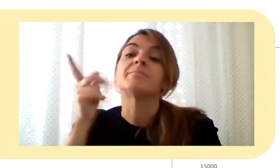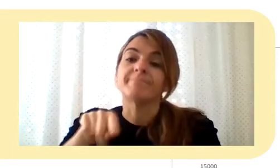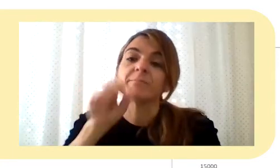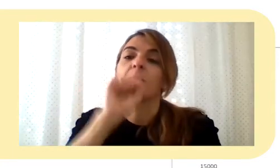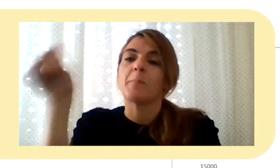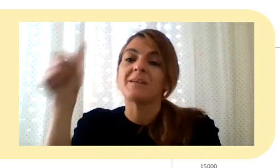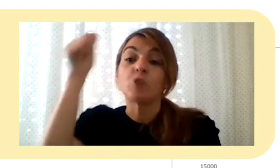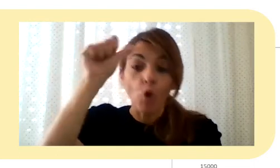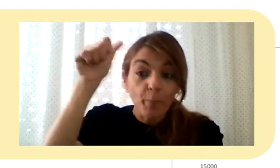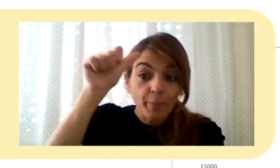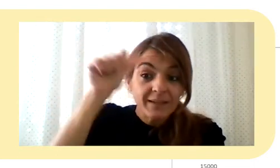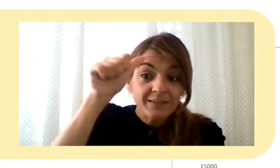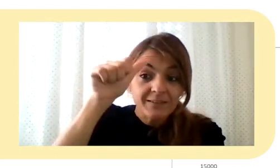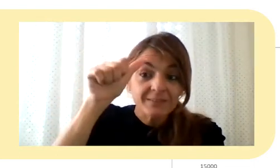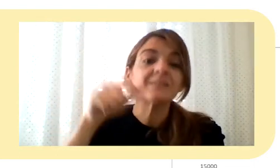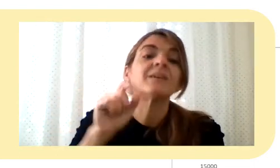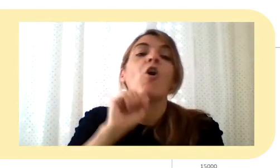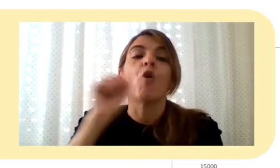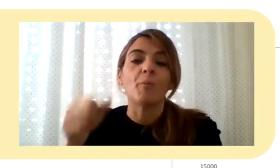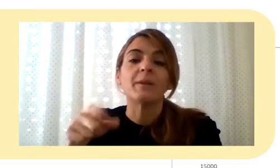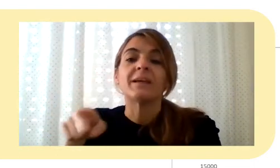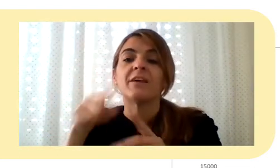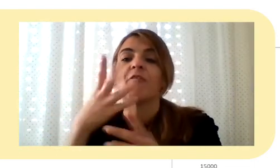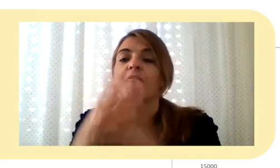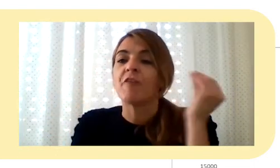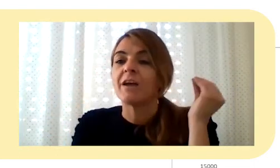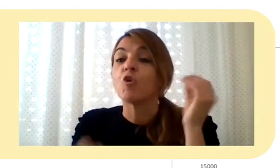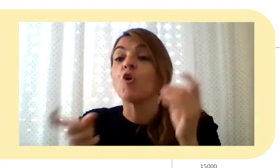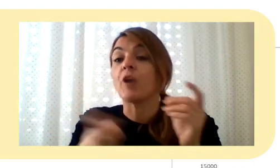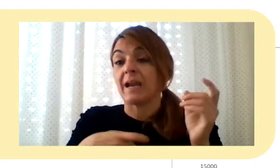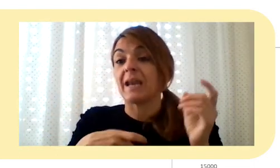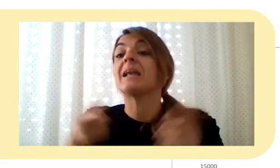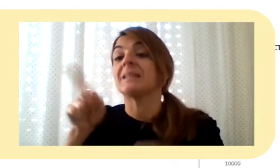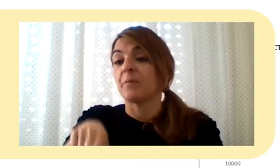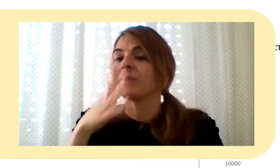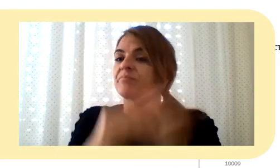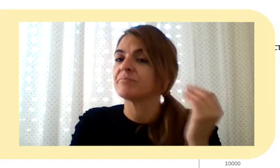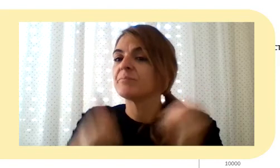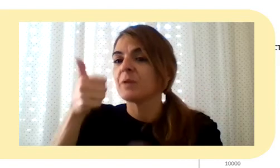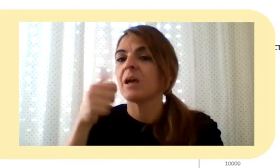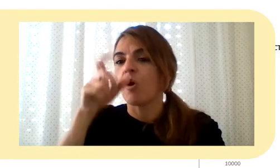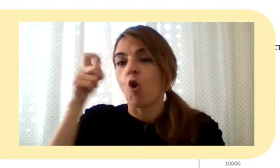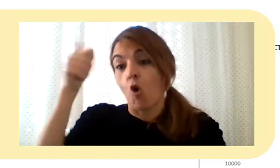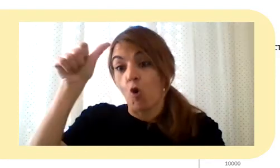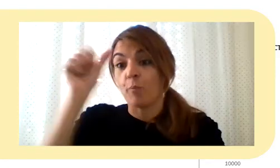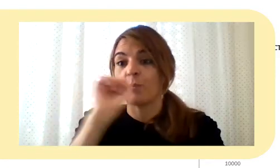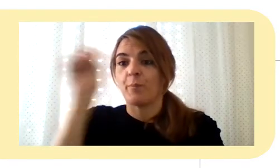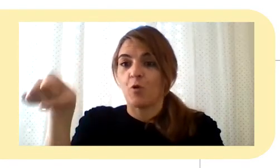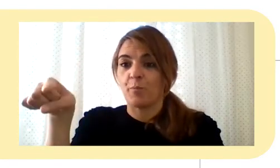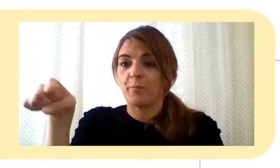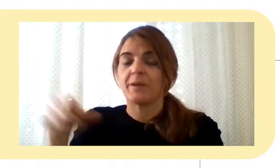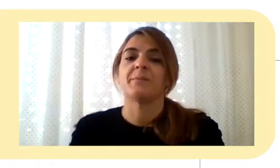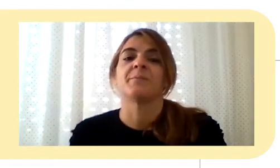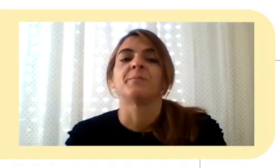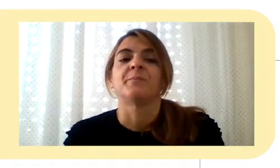Otro síntoma respiratorio más en hombres que en mujeres. Y fallo renal más en hombres que en mujeres. Y en las mujeres, perdón que me las he saltado,